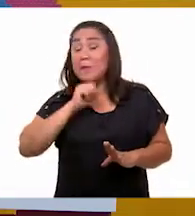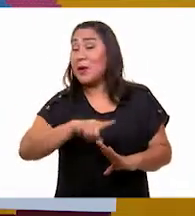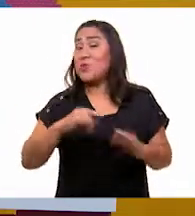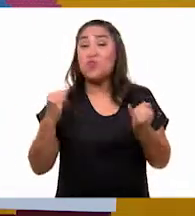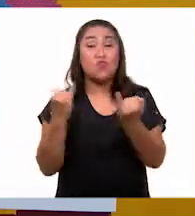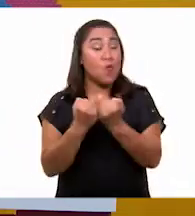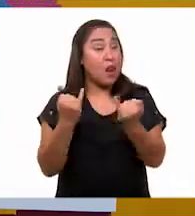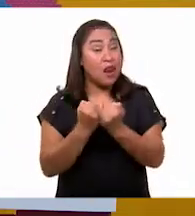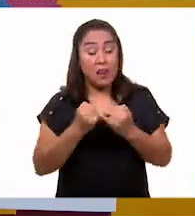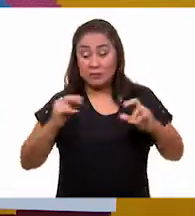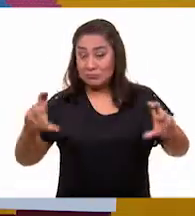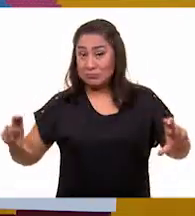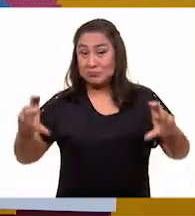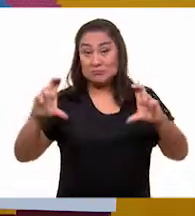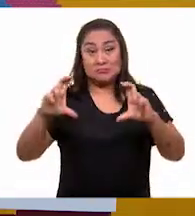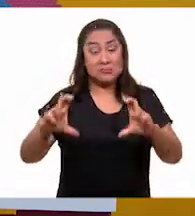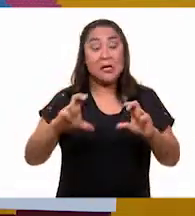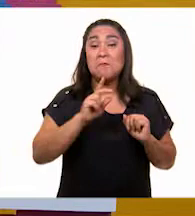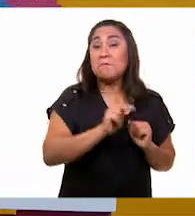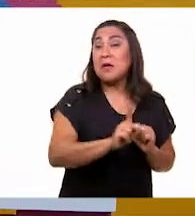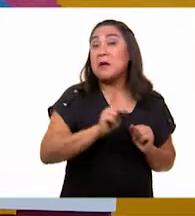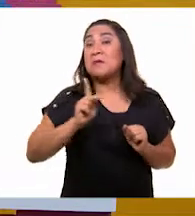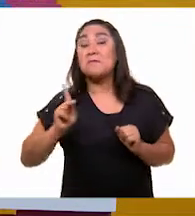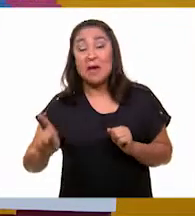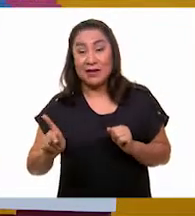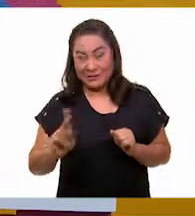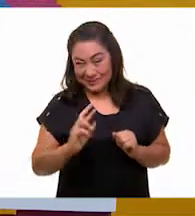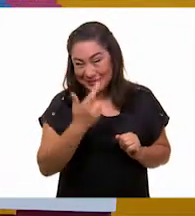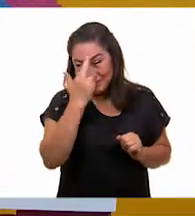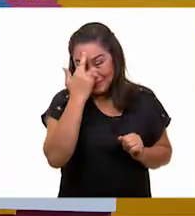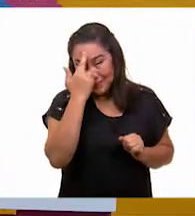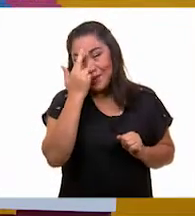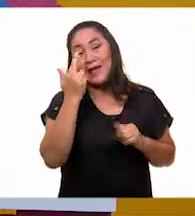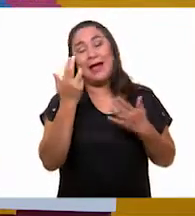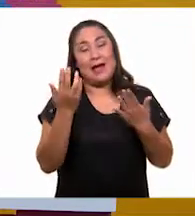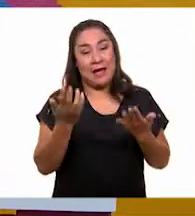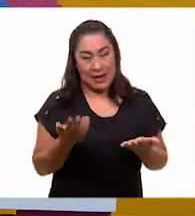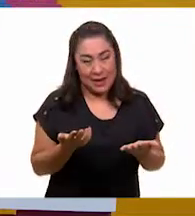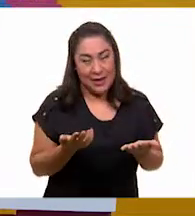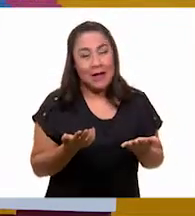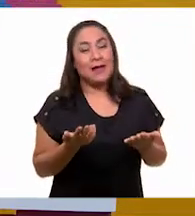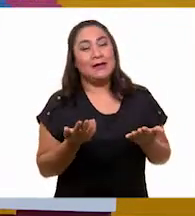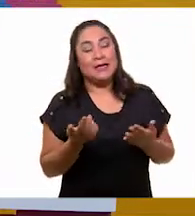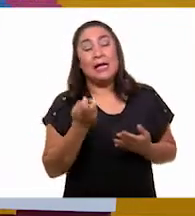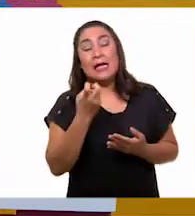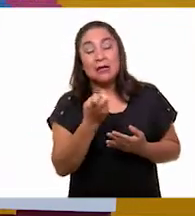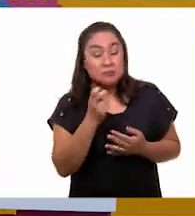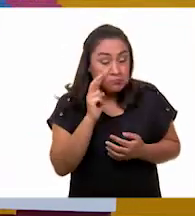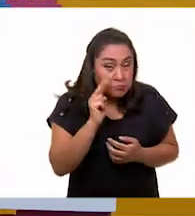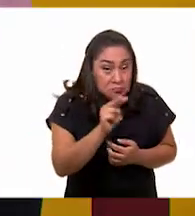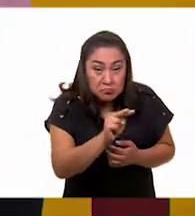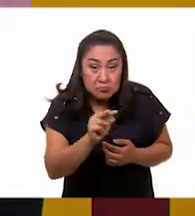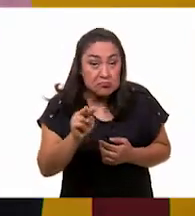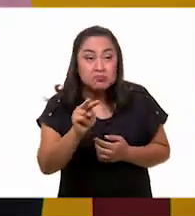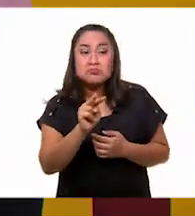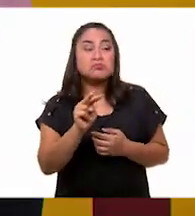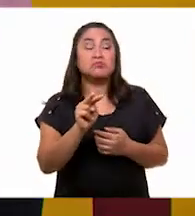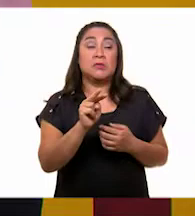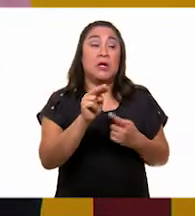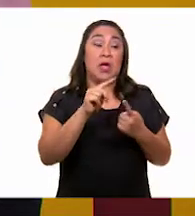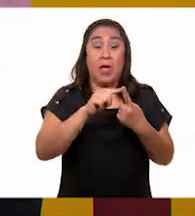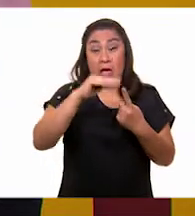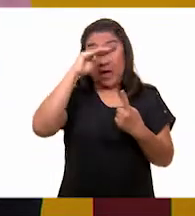mismo contenido, es decir, la misma cantidad. Claro. Por lo tanto, entonces, no tiene más la botella